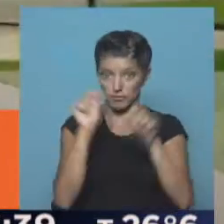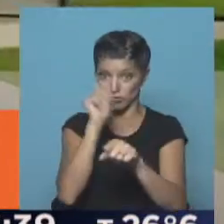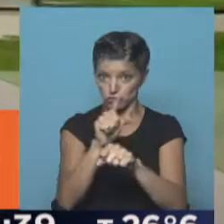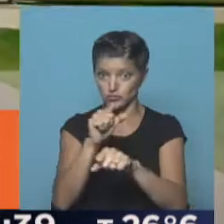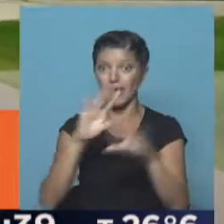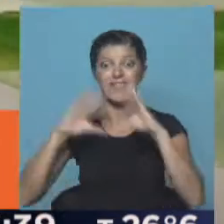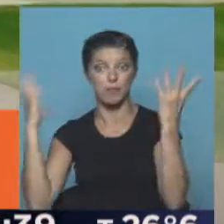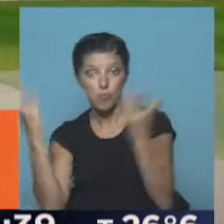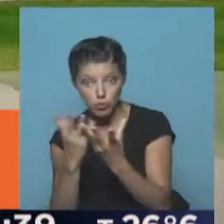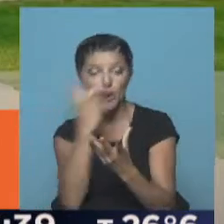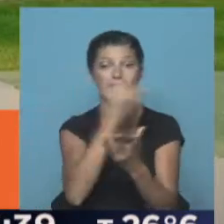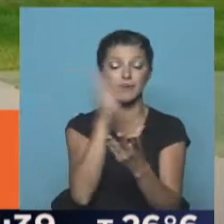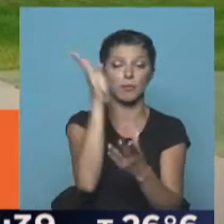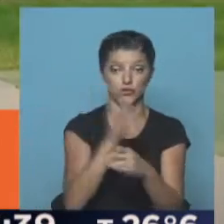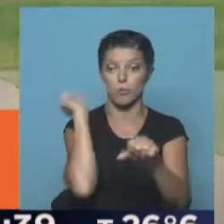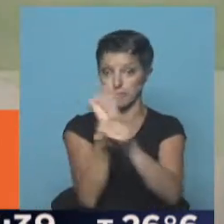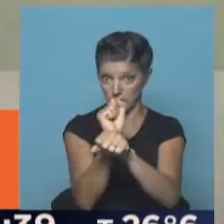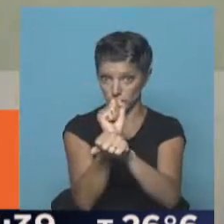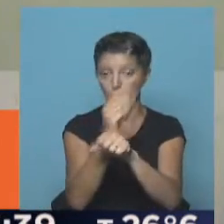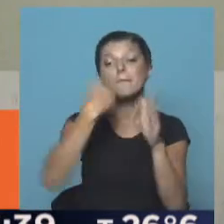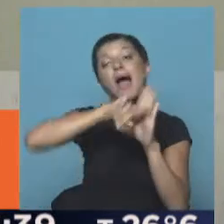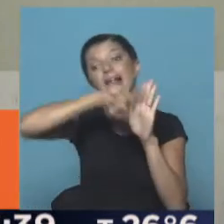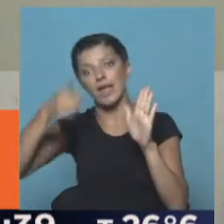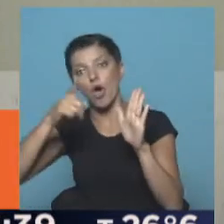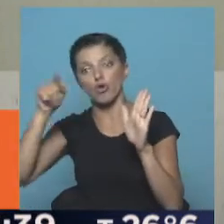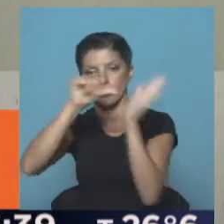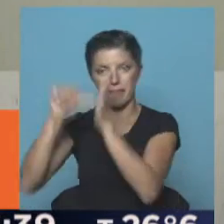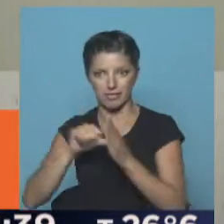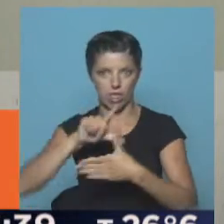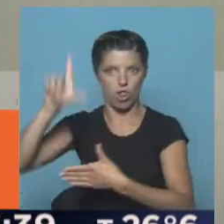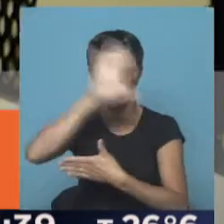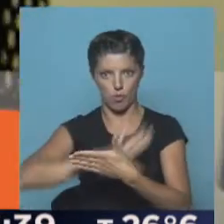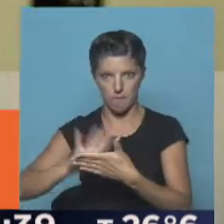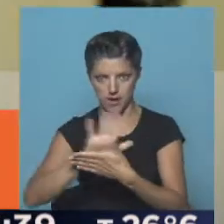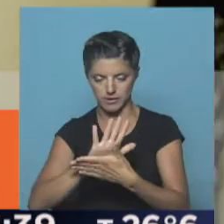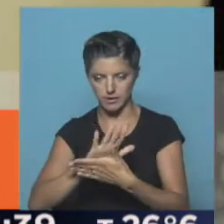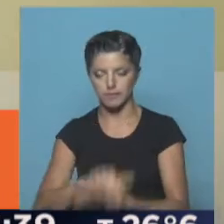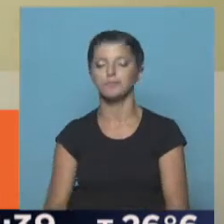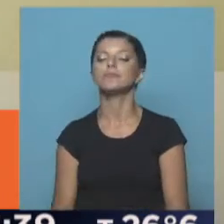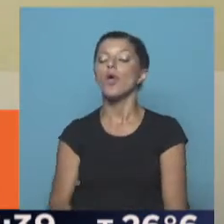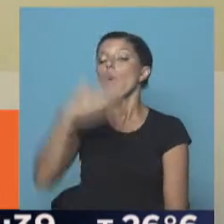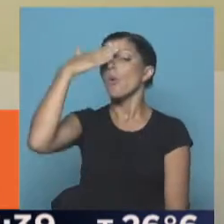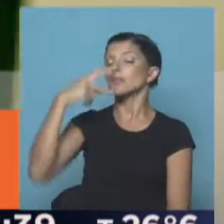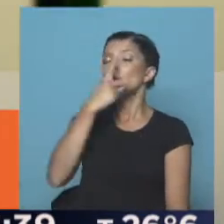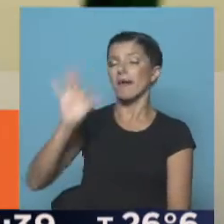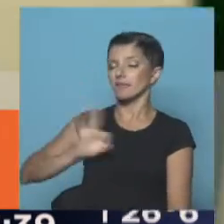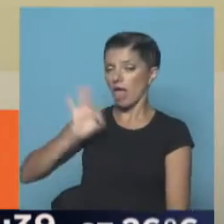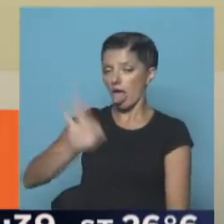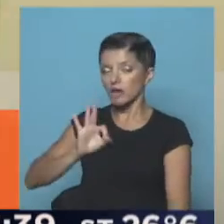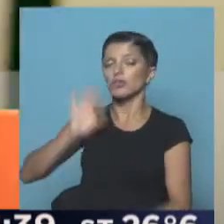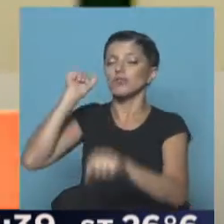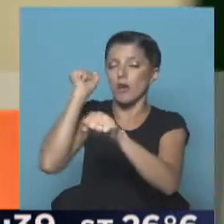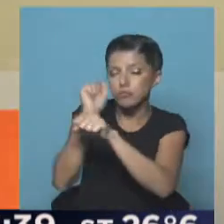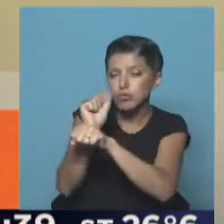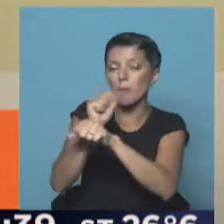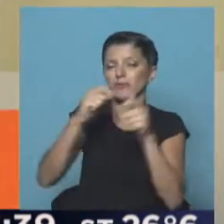el mundo, muy por encima del total de toda Latinoamérica. En los últimos 20 años hubo un aumento en las tasas de encarcelamiento